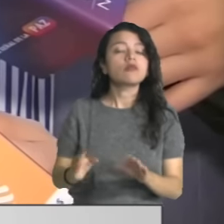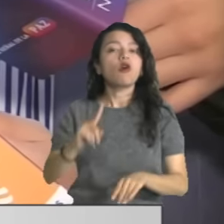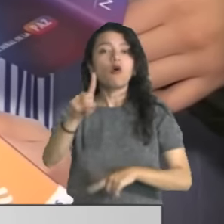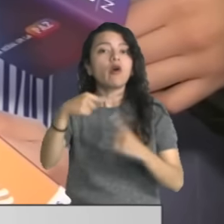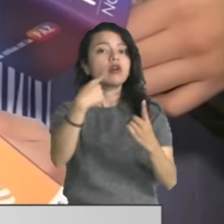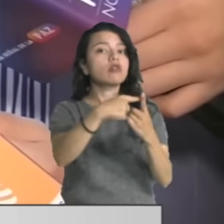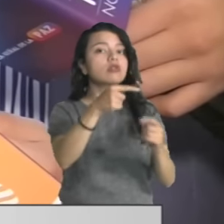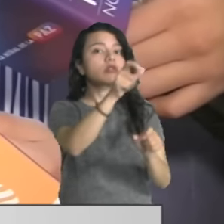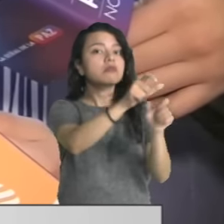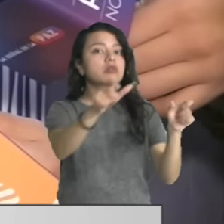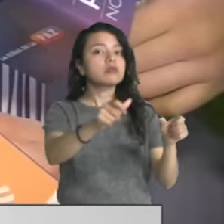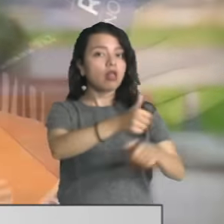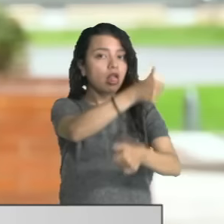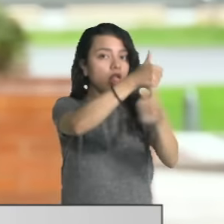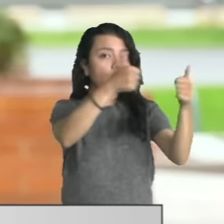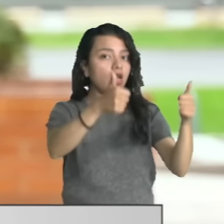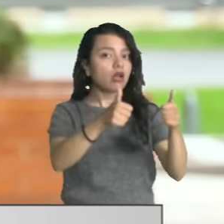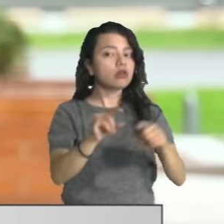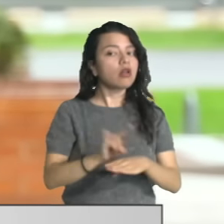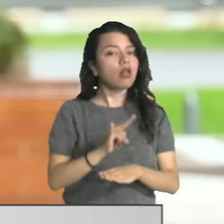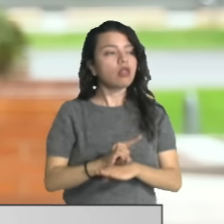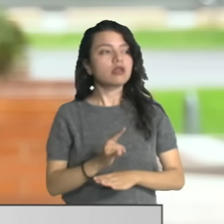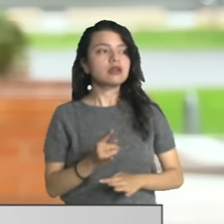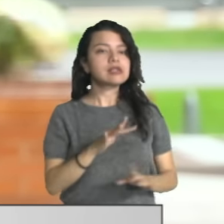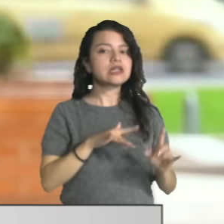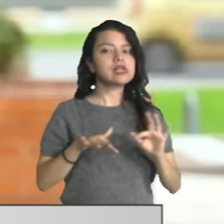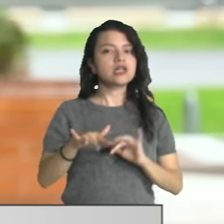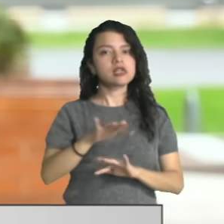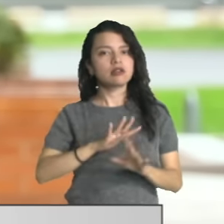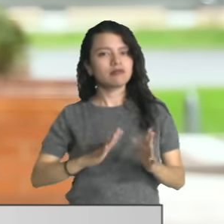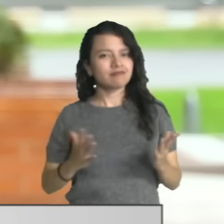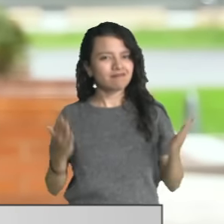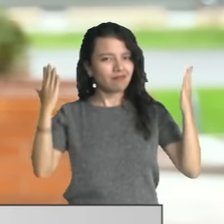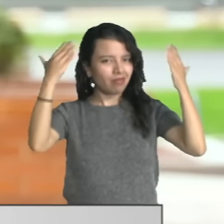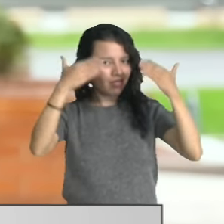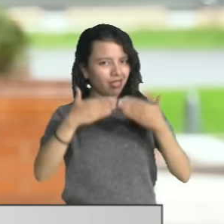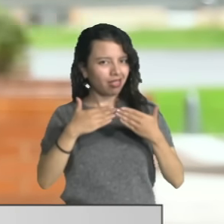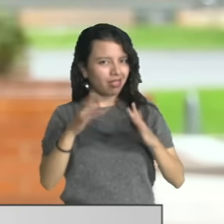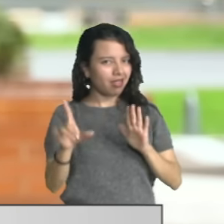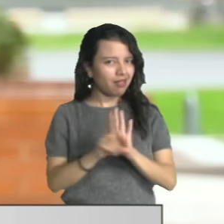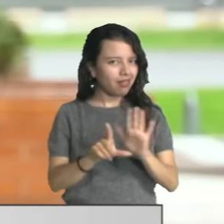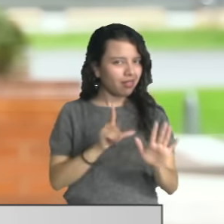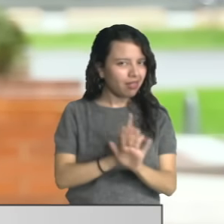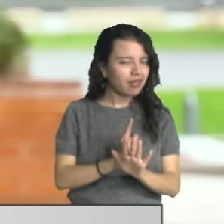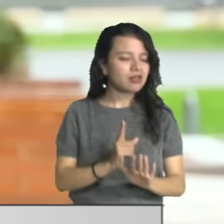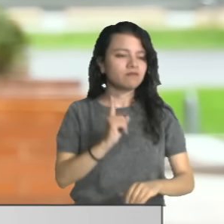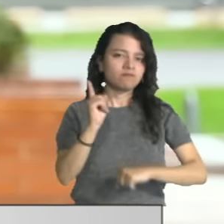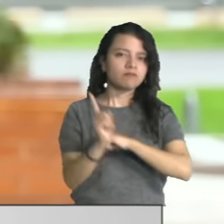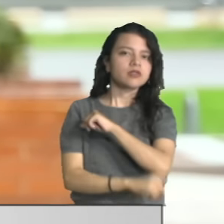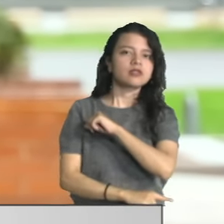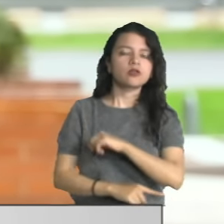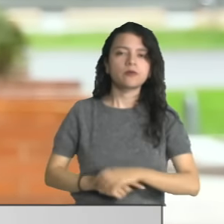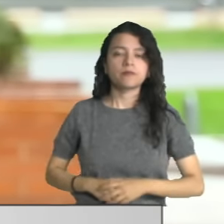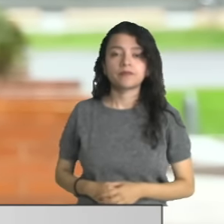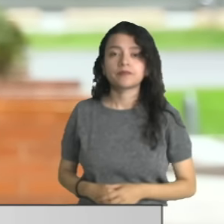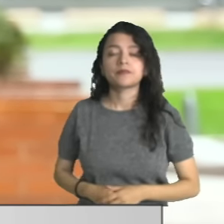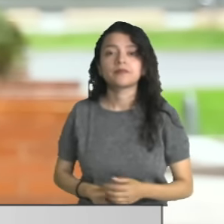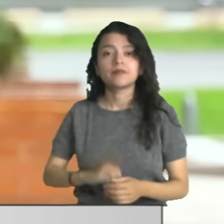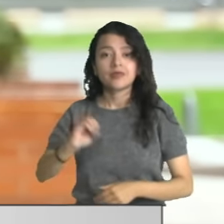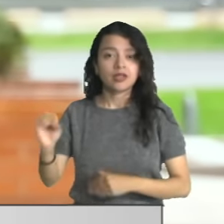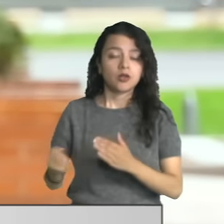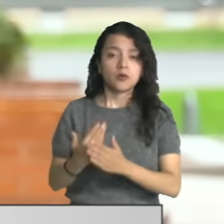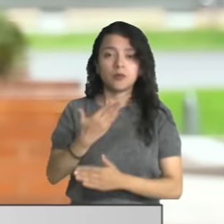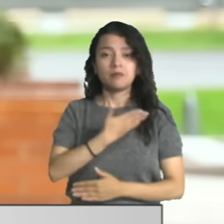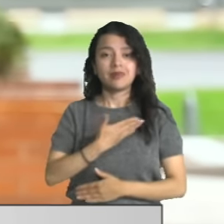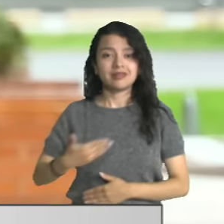comandantes y de los gente de las FARC. Precisamente lo que reclaman los alcaldes de las ciudades intermedias, como el nuevo presidente de esta